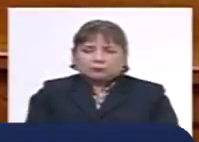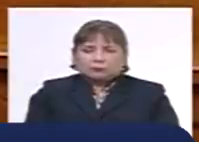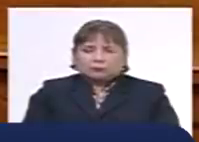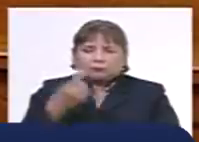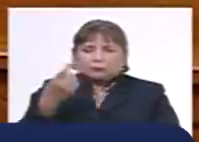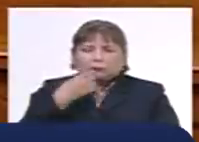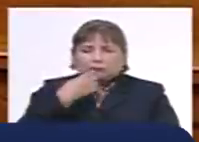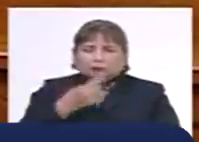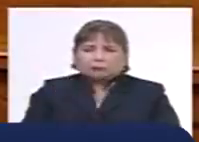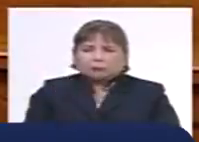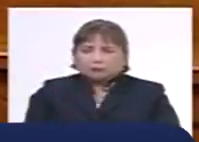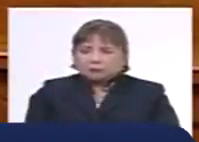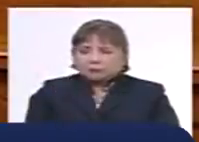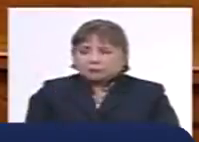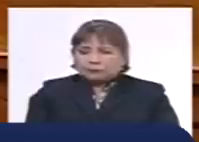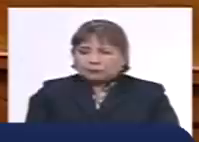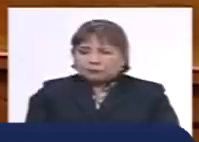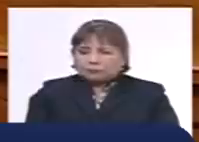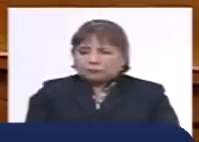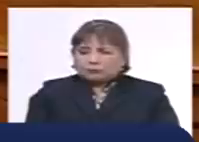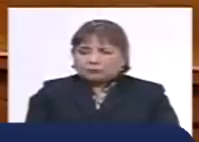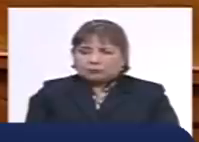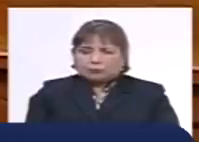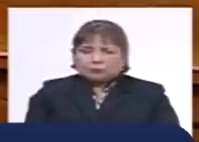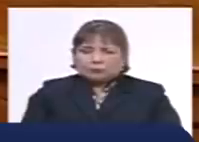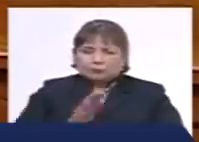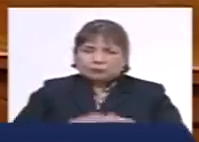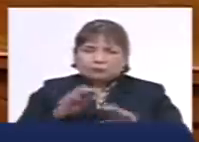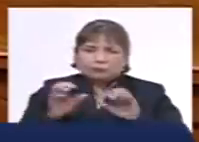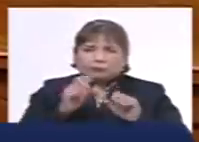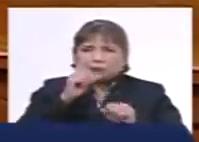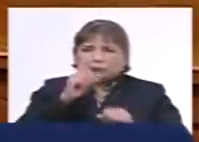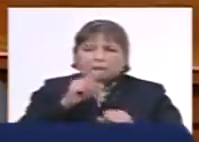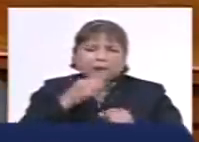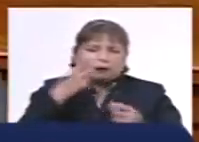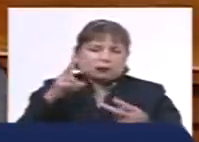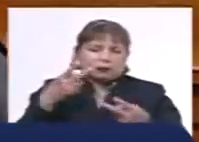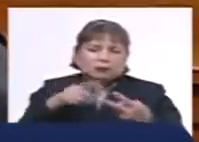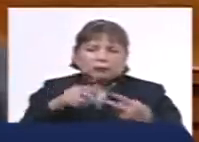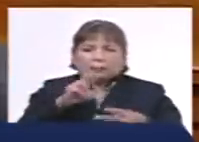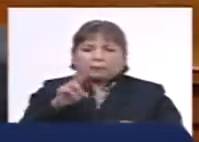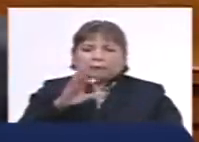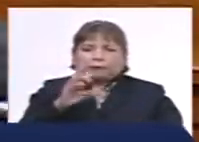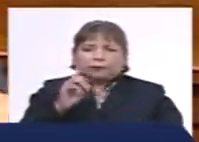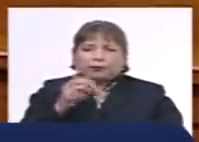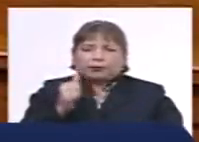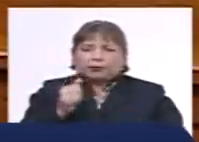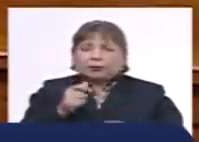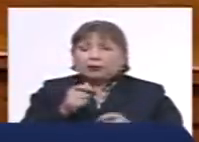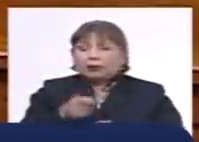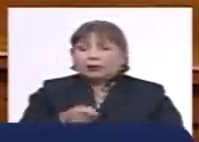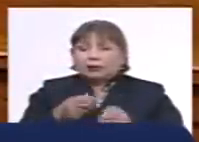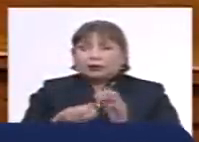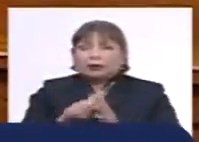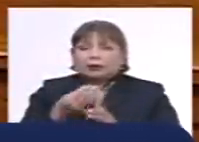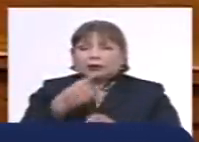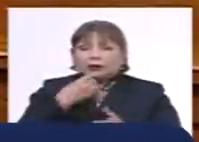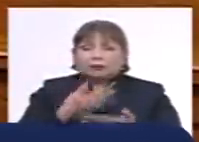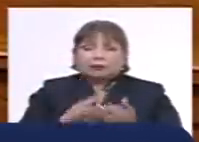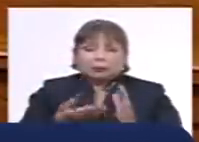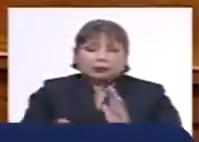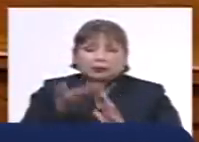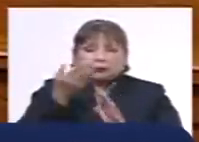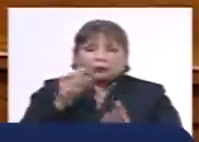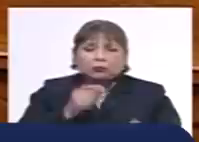Solamente para referirme a un hecho. La segunda reforma agraria y el